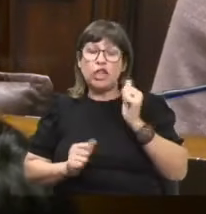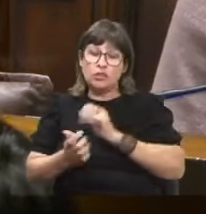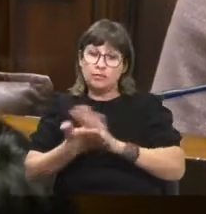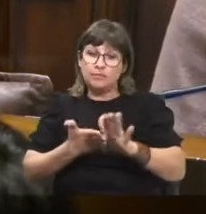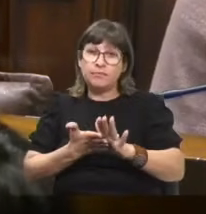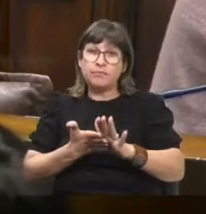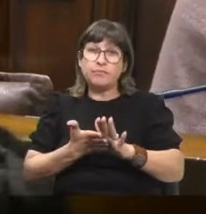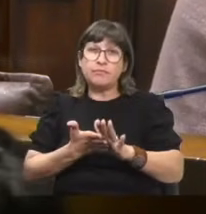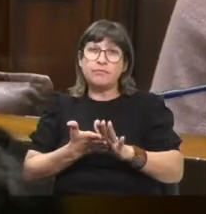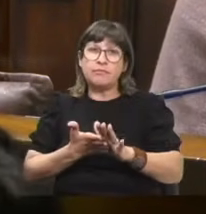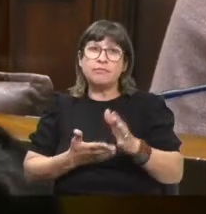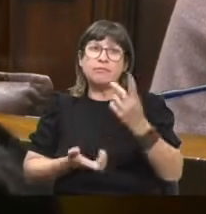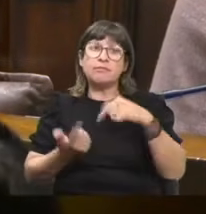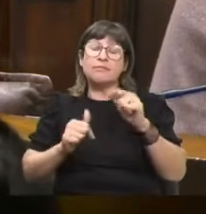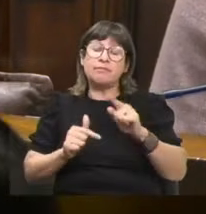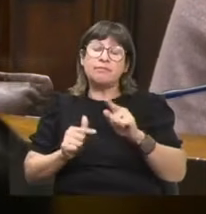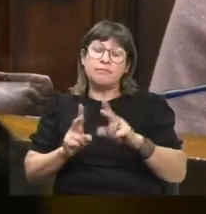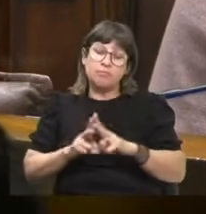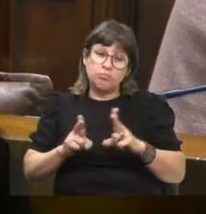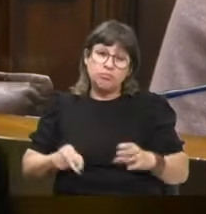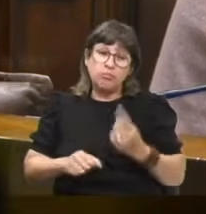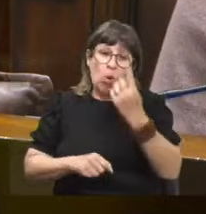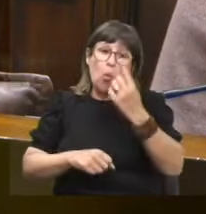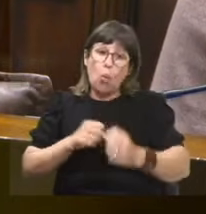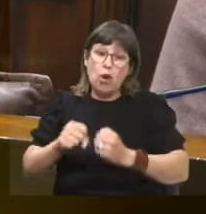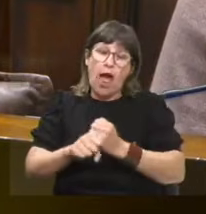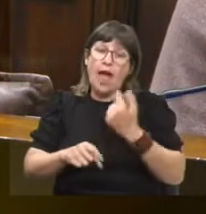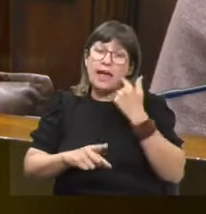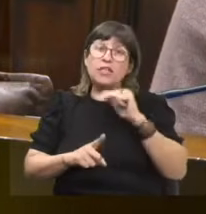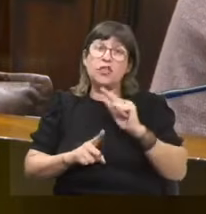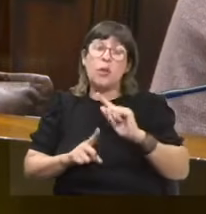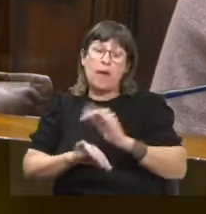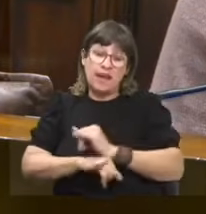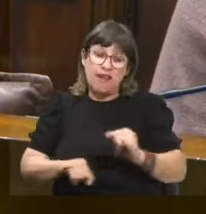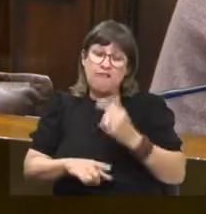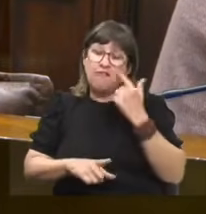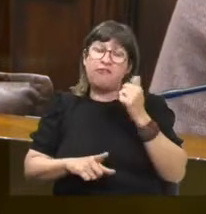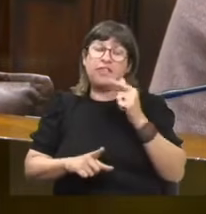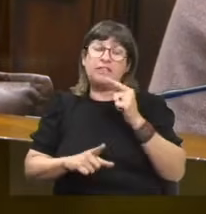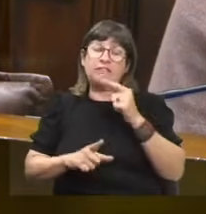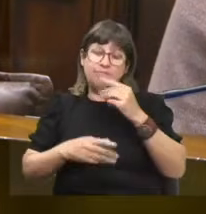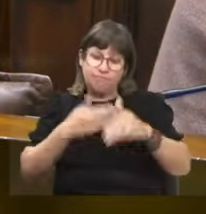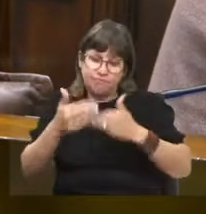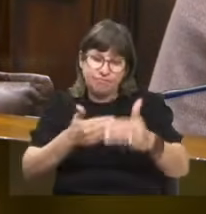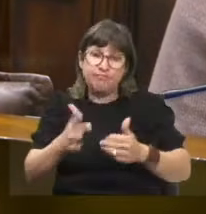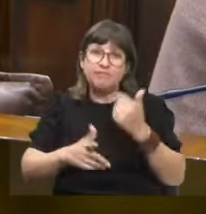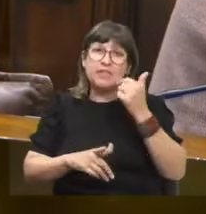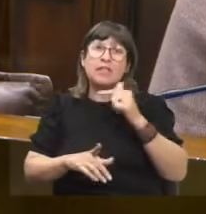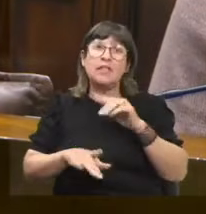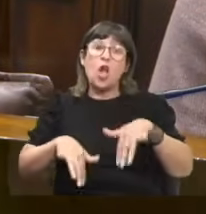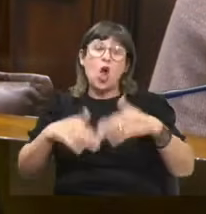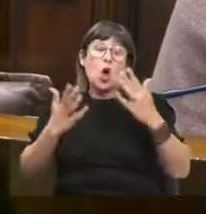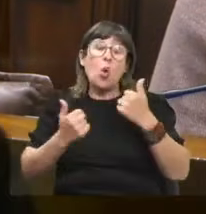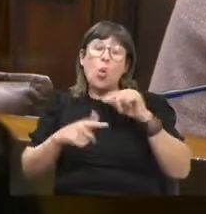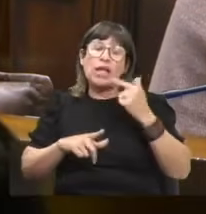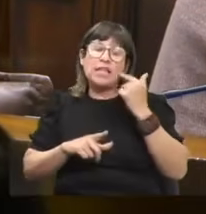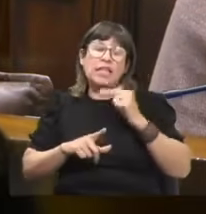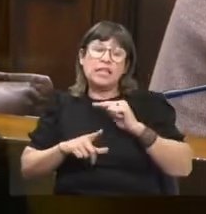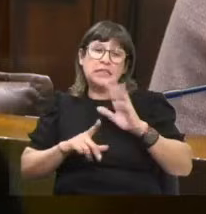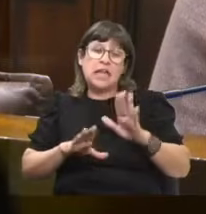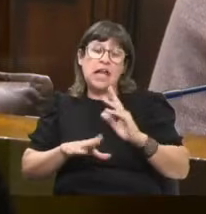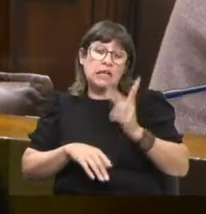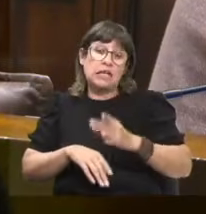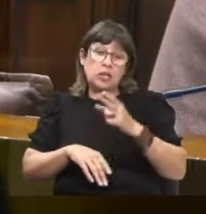inhibición durará hasta un año después de haber terminado las funciones que la causen, cualquiera sea el motivo del cese, y